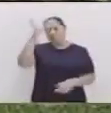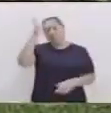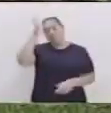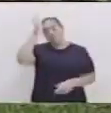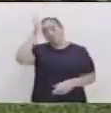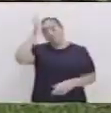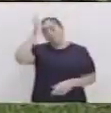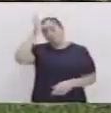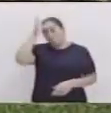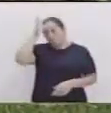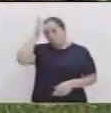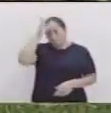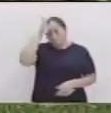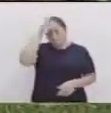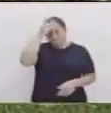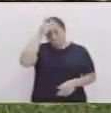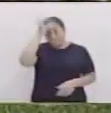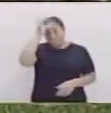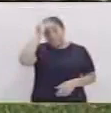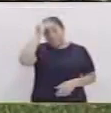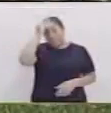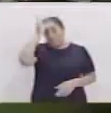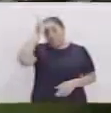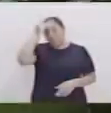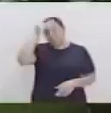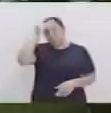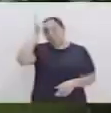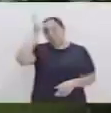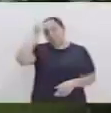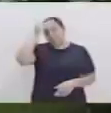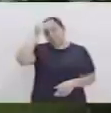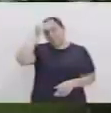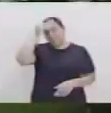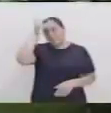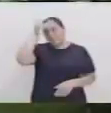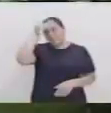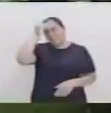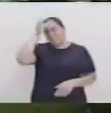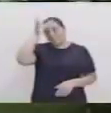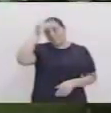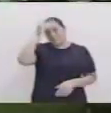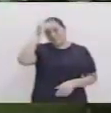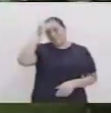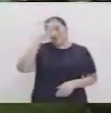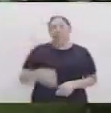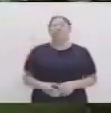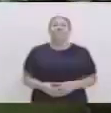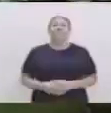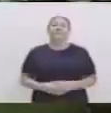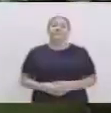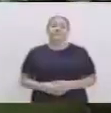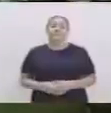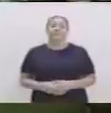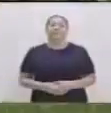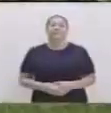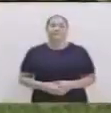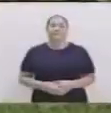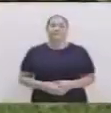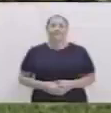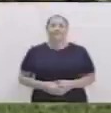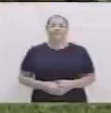en la frente y se va a hacer varios movimientos, abriendo y cerrando, 2 veces para aprender.